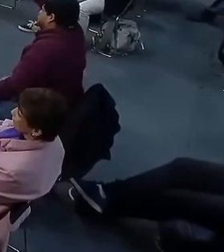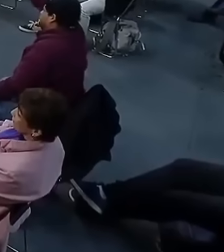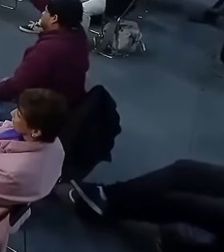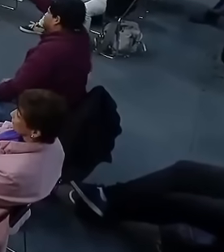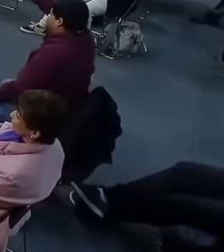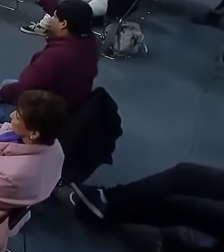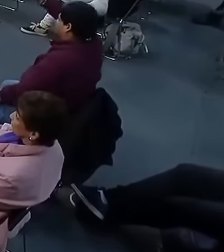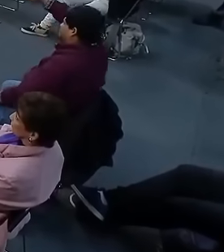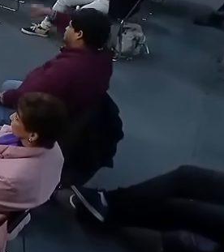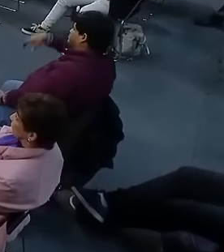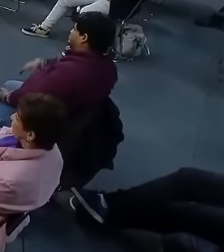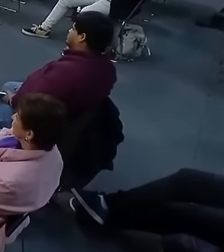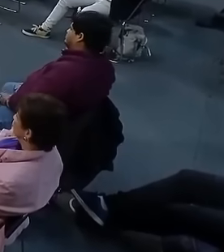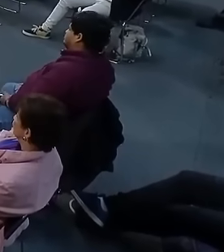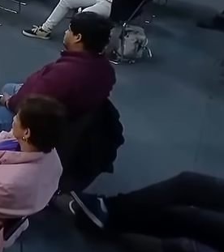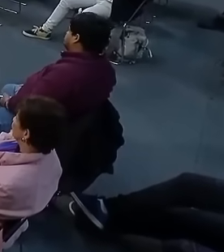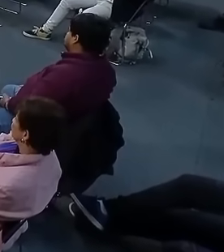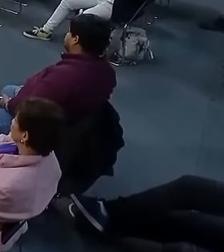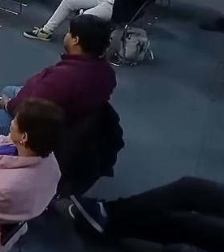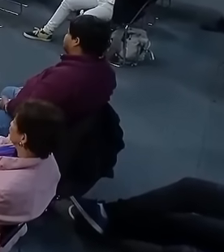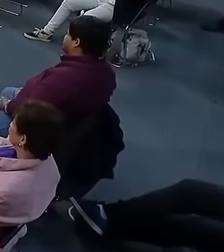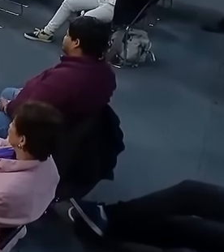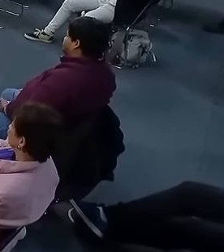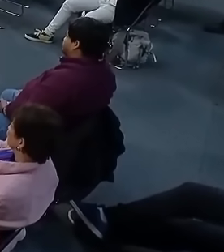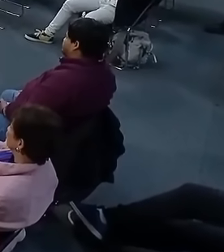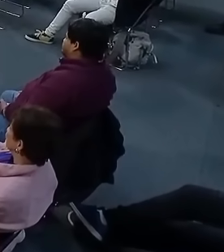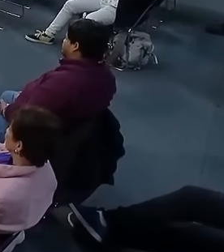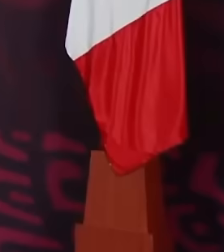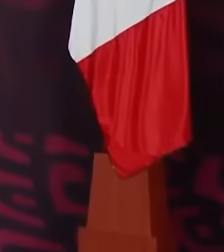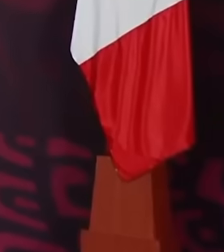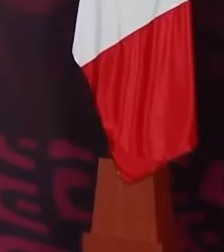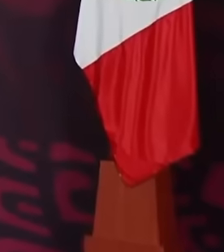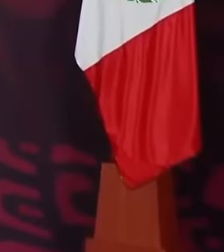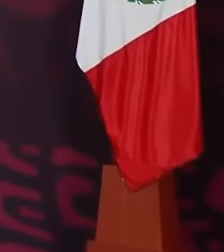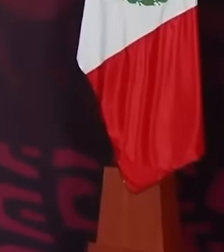Ese es para que te la cante mi paisana.